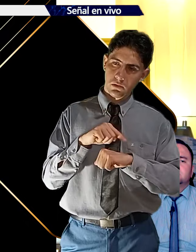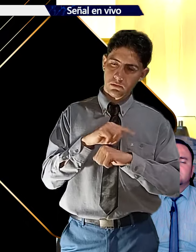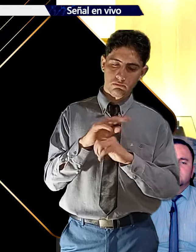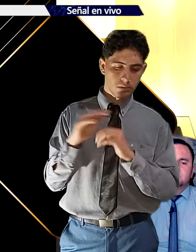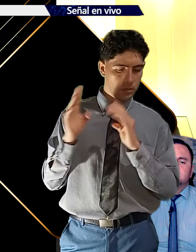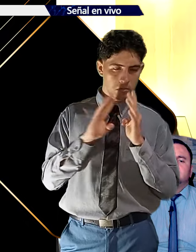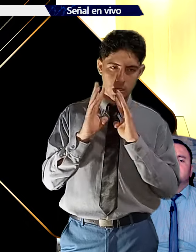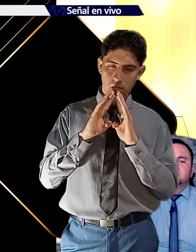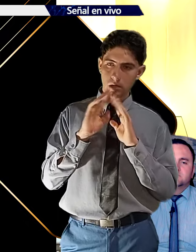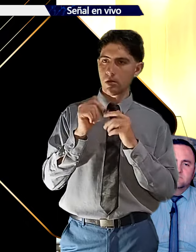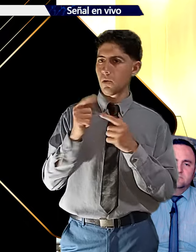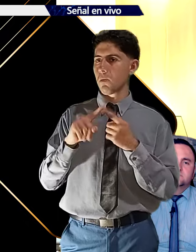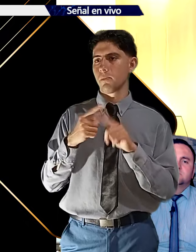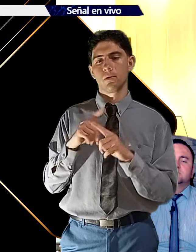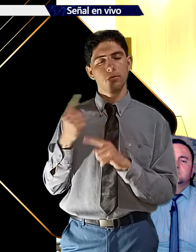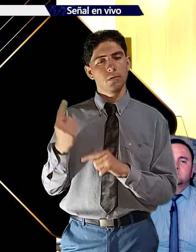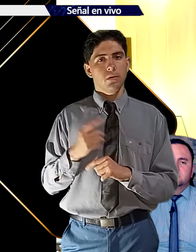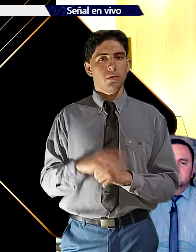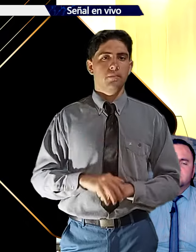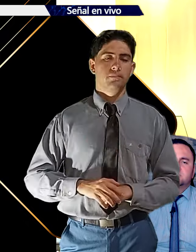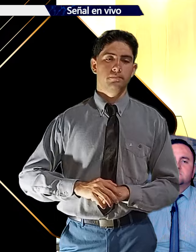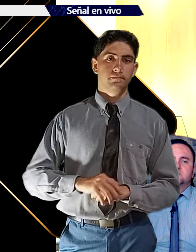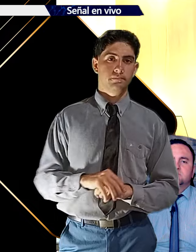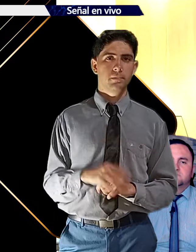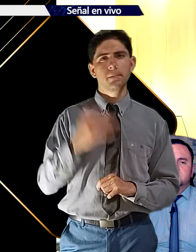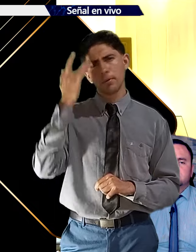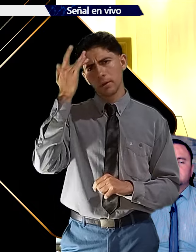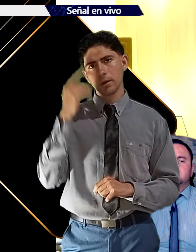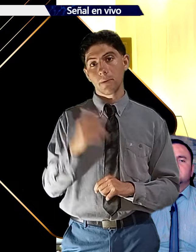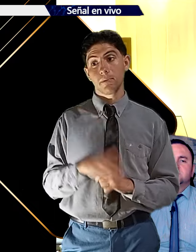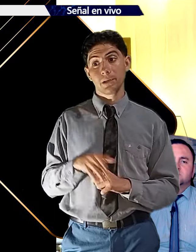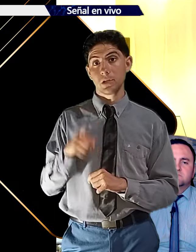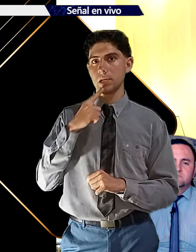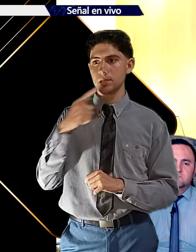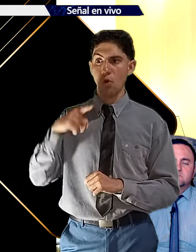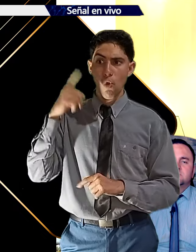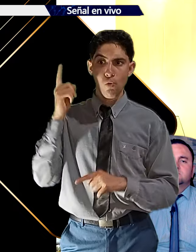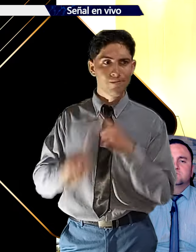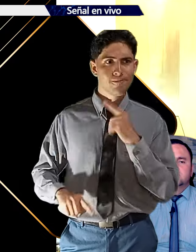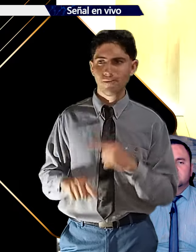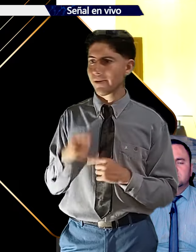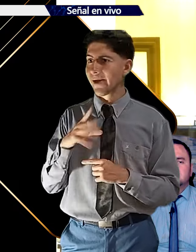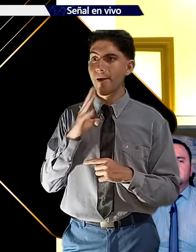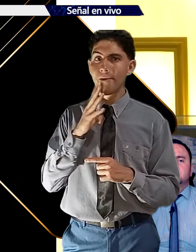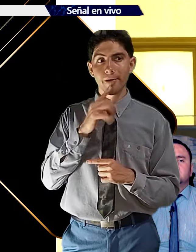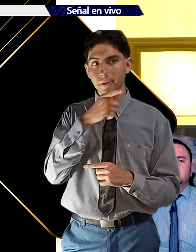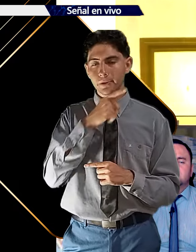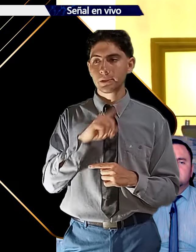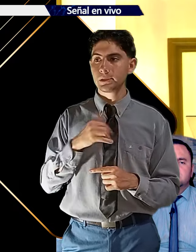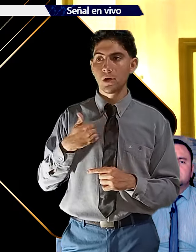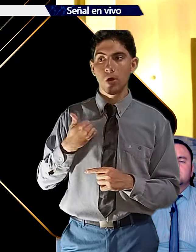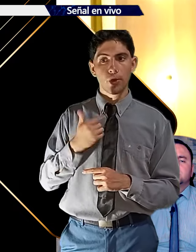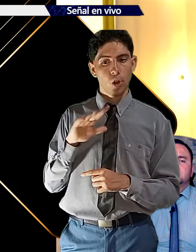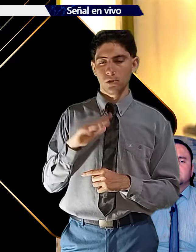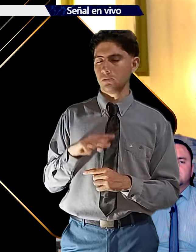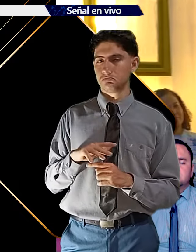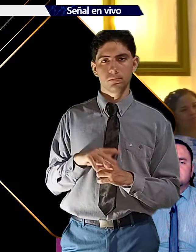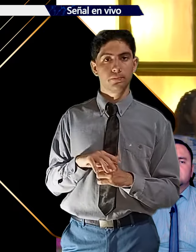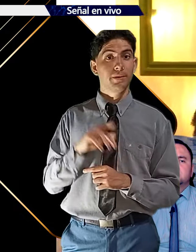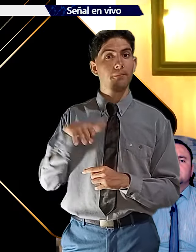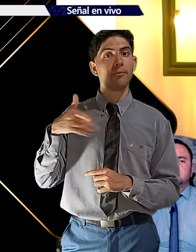entonces tú vas a charlar con él ahí, ¿listo? ¿Por qué hice eso? Porque es que el adolescente es lo más prohibido, lo más querido. Y cuando